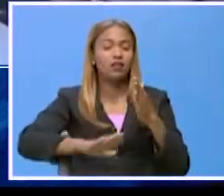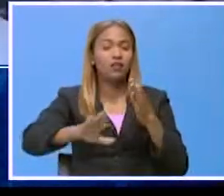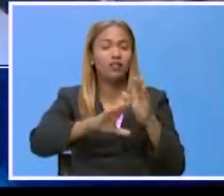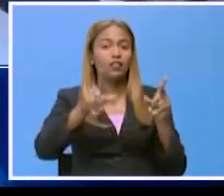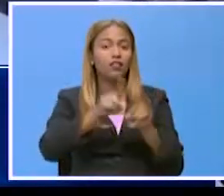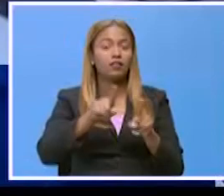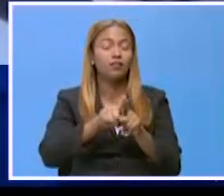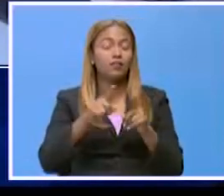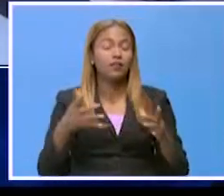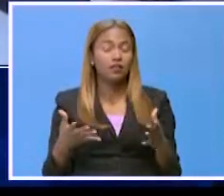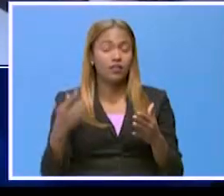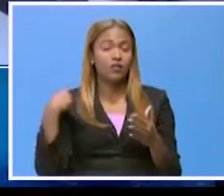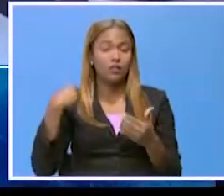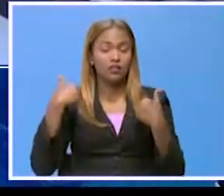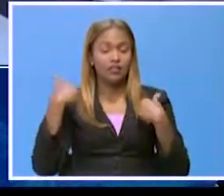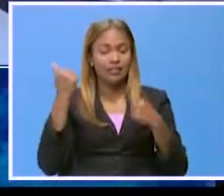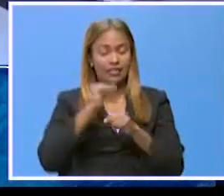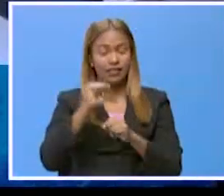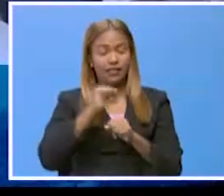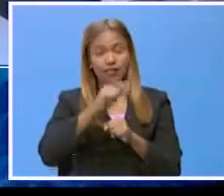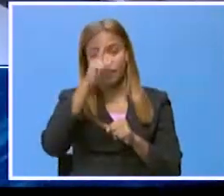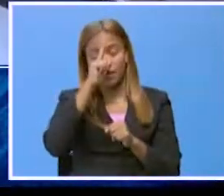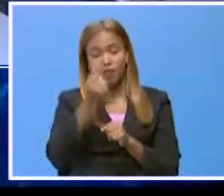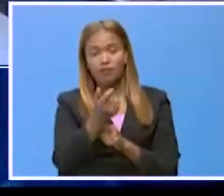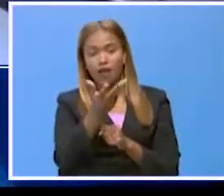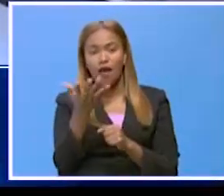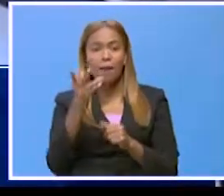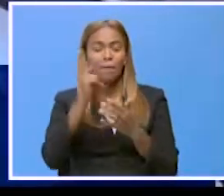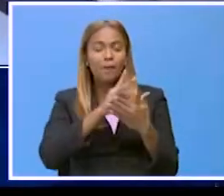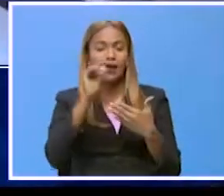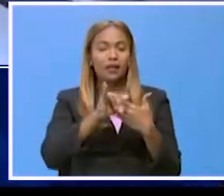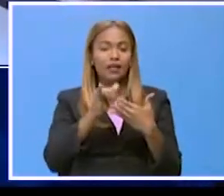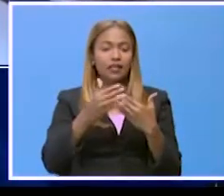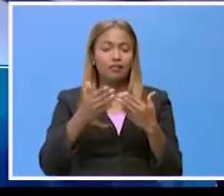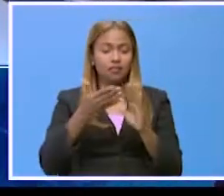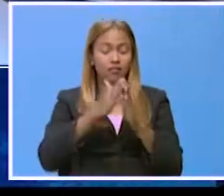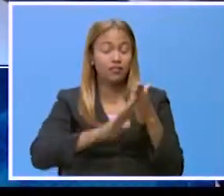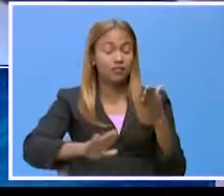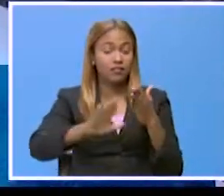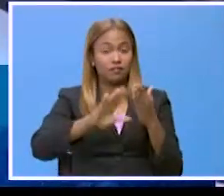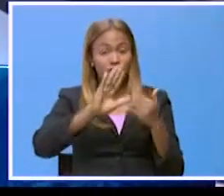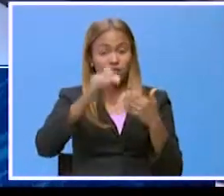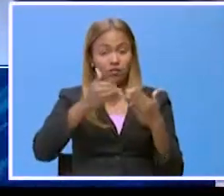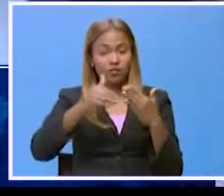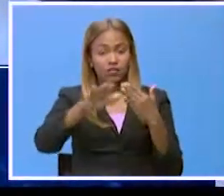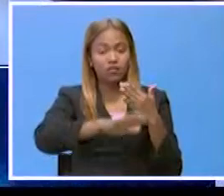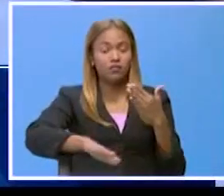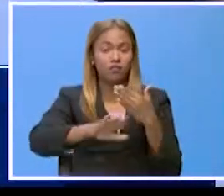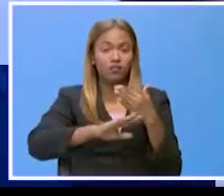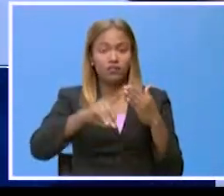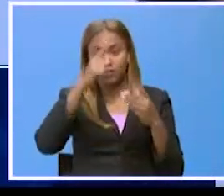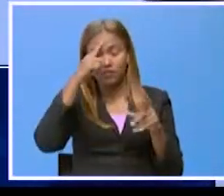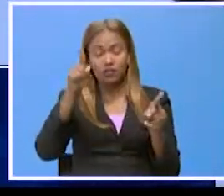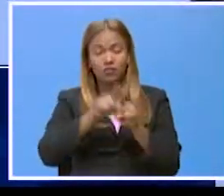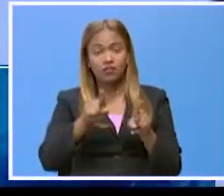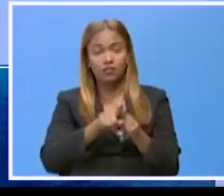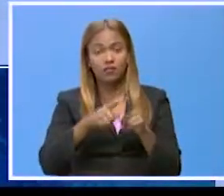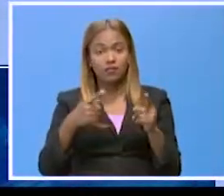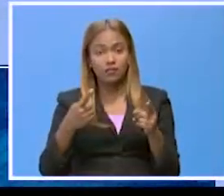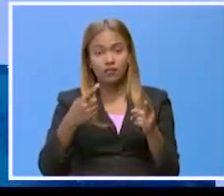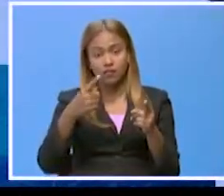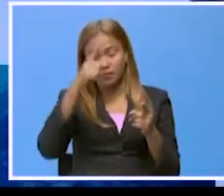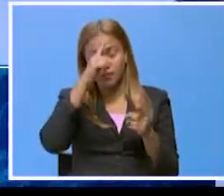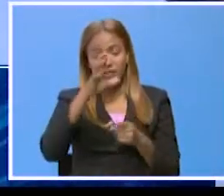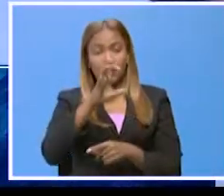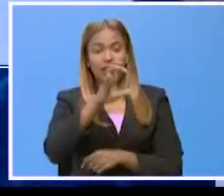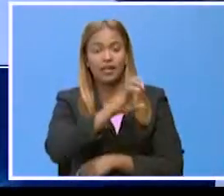también estamos trabajando en algunos proyectos de carácter social en todas esas zonas fronterizas sobre todo desde que